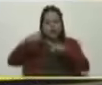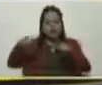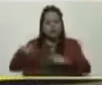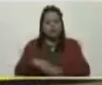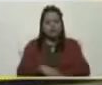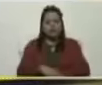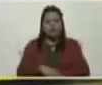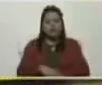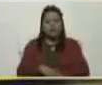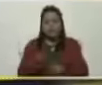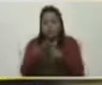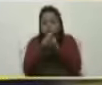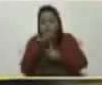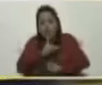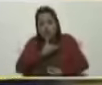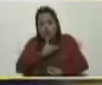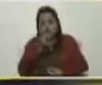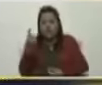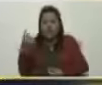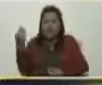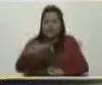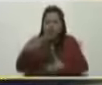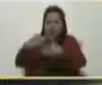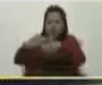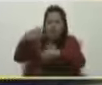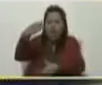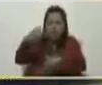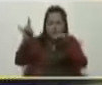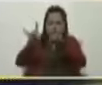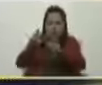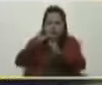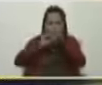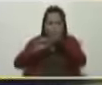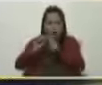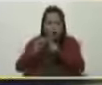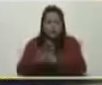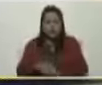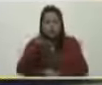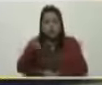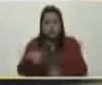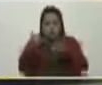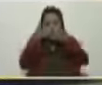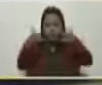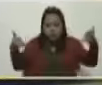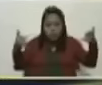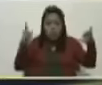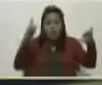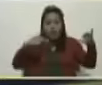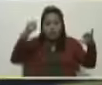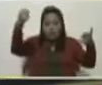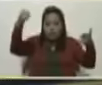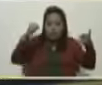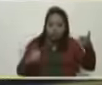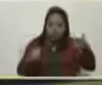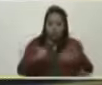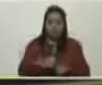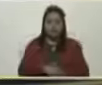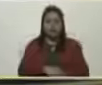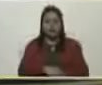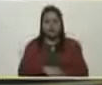hay déficit de transformadores, se necesitan cortacorrientes, bajantes, ¿no? Para